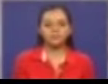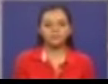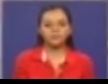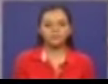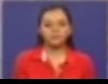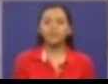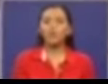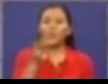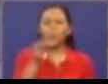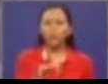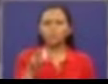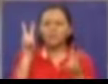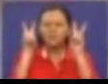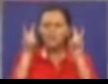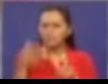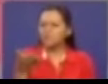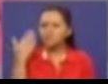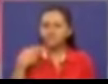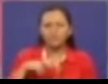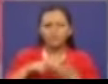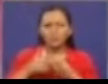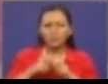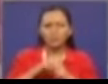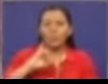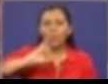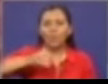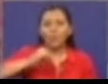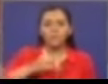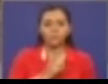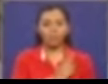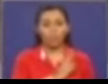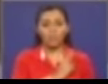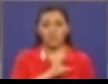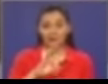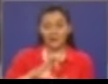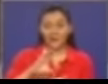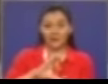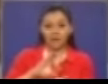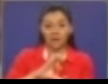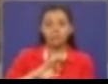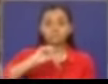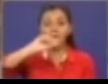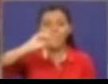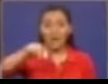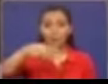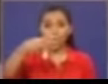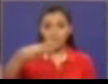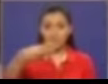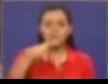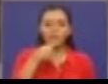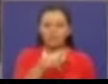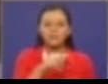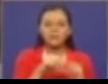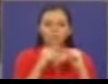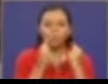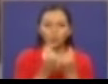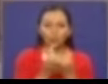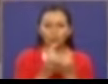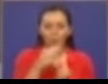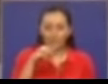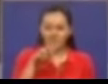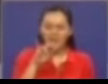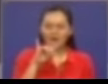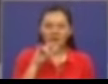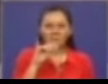A propósito de los hechos de violencia registrados este jueves en la Universidad Central, Ecoavisa informó que miembros del movimiento Carlos